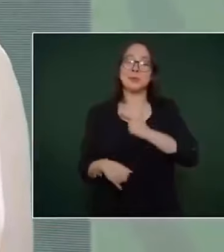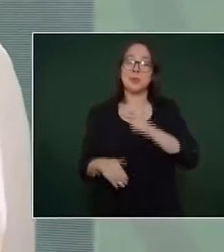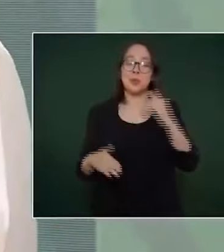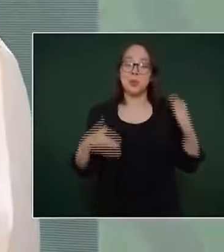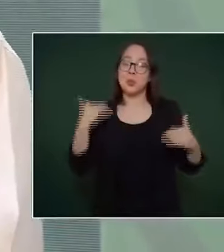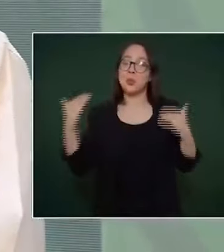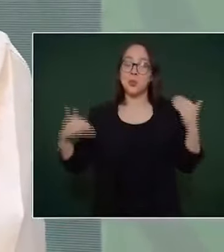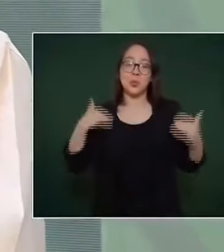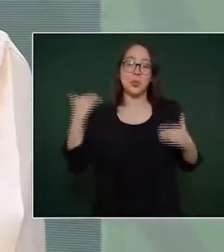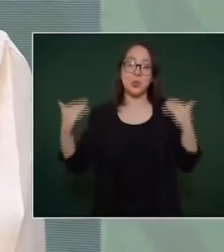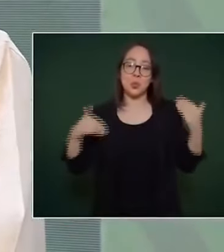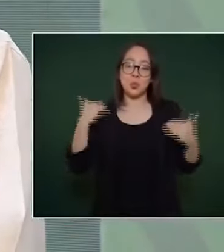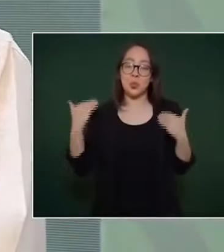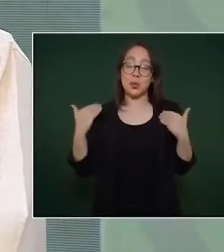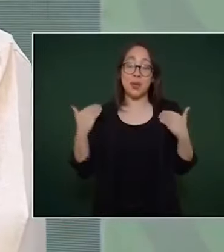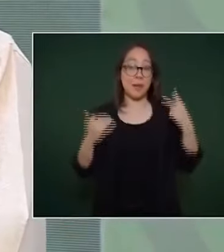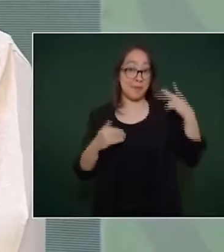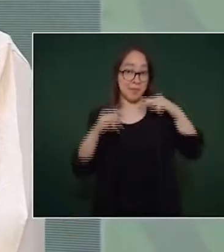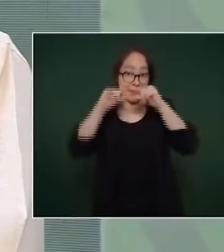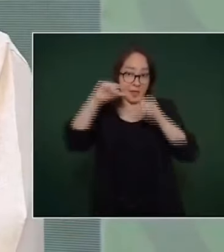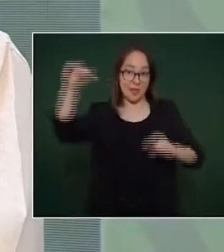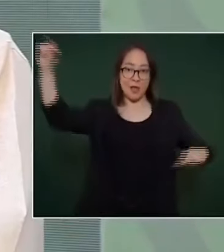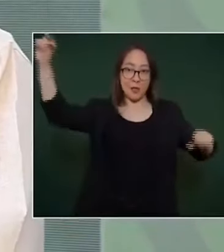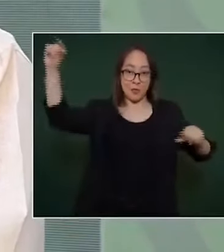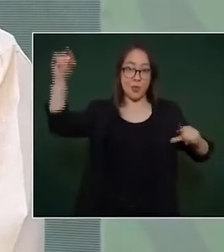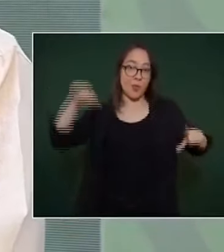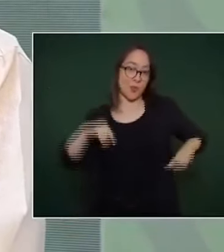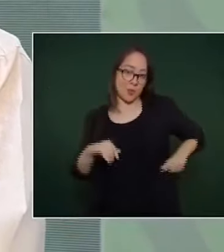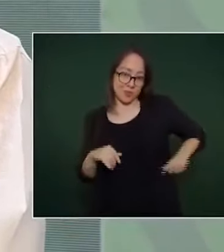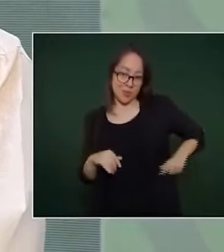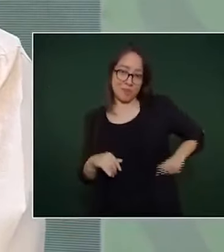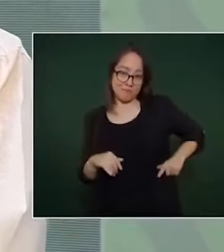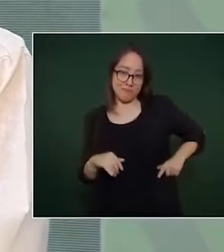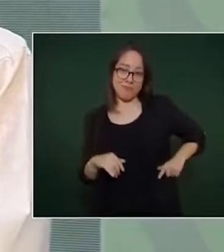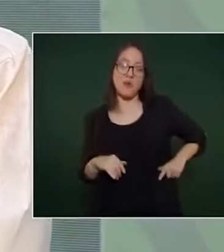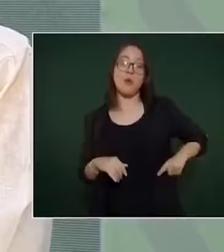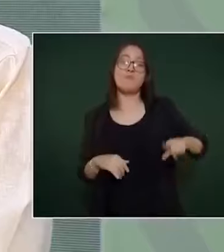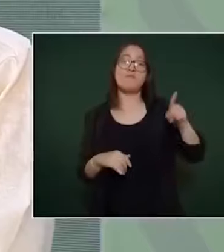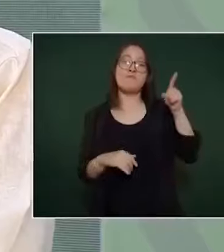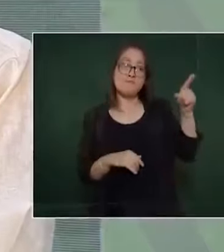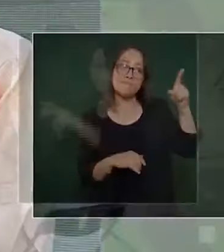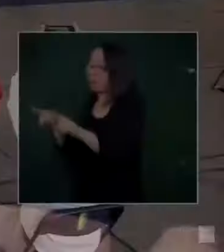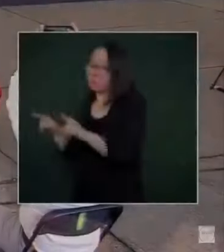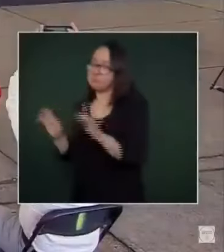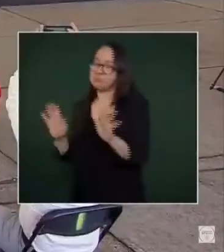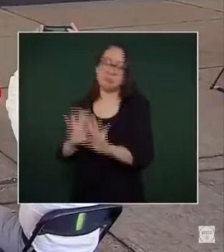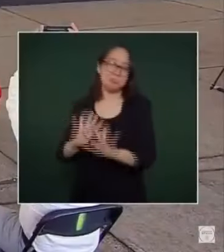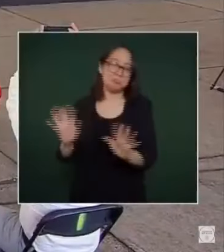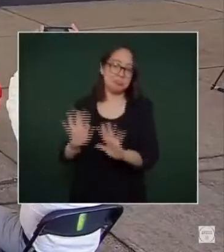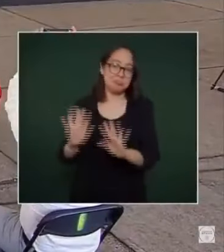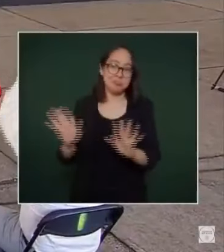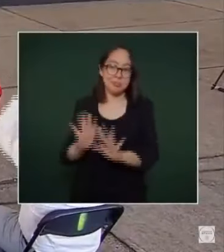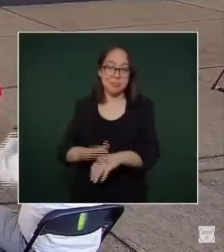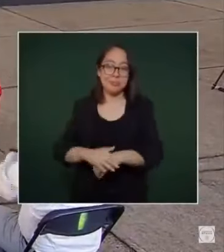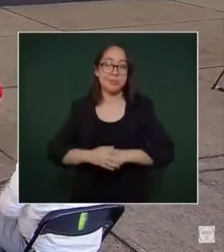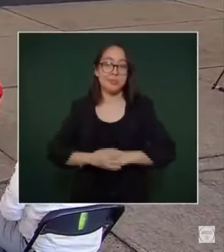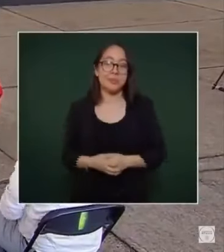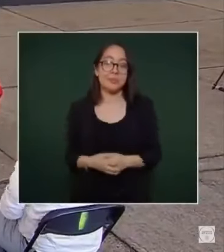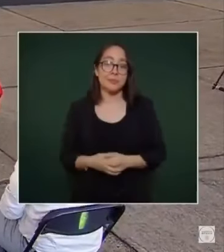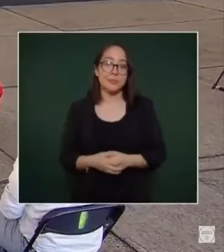denunció la posible injerencia de Vox en el actual proceso electoral. Que ese